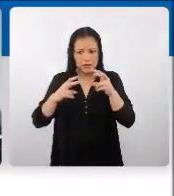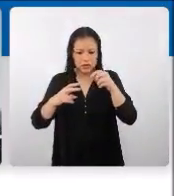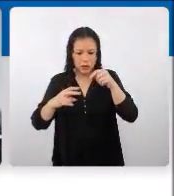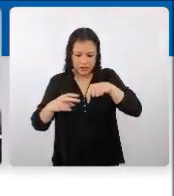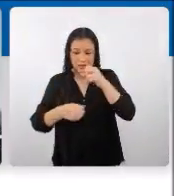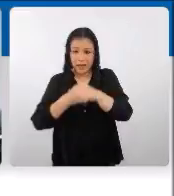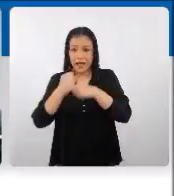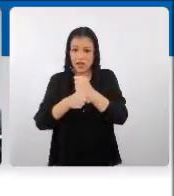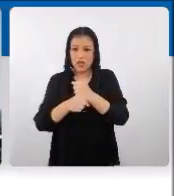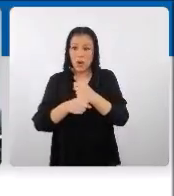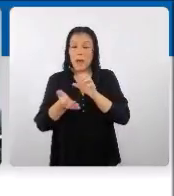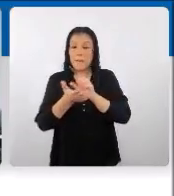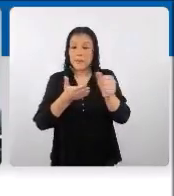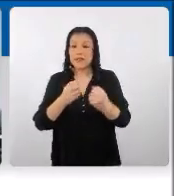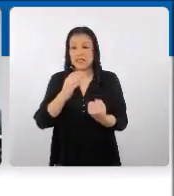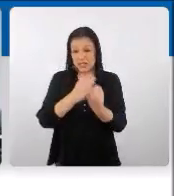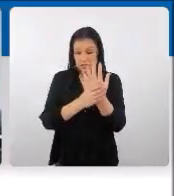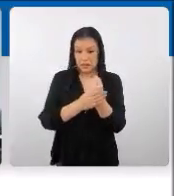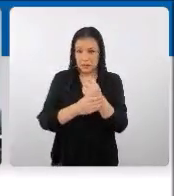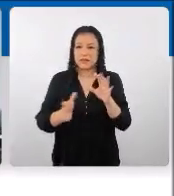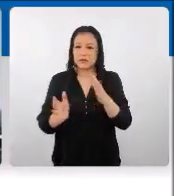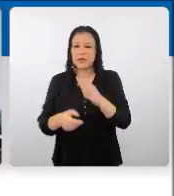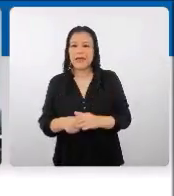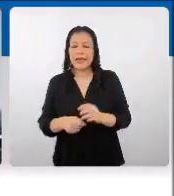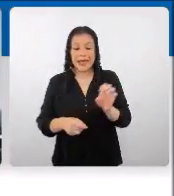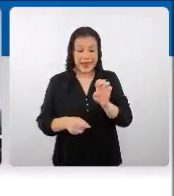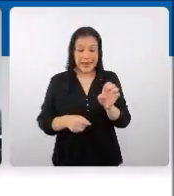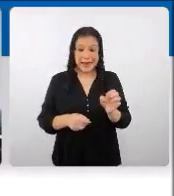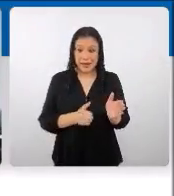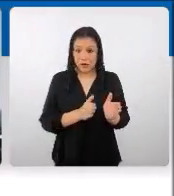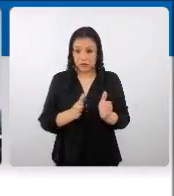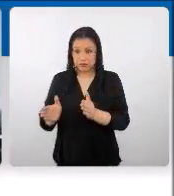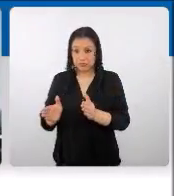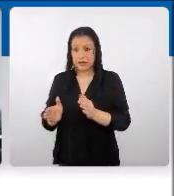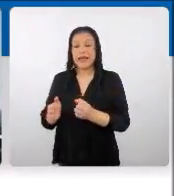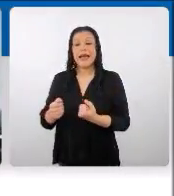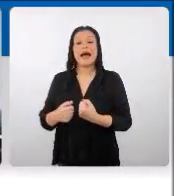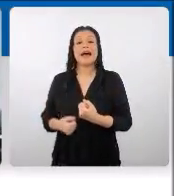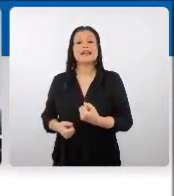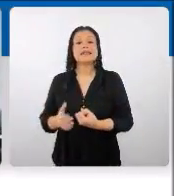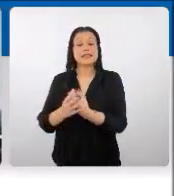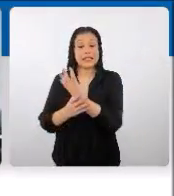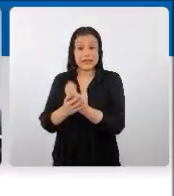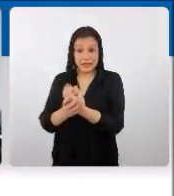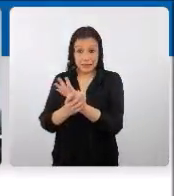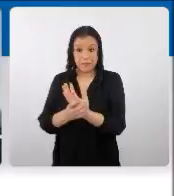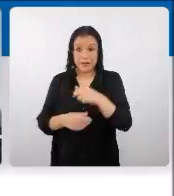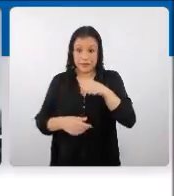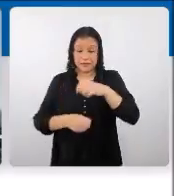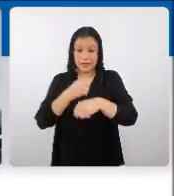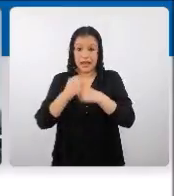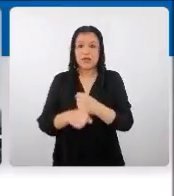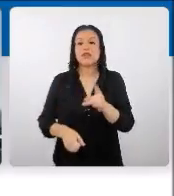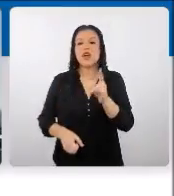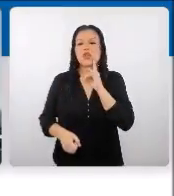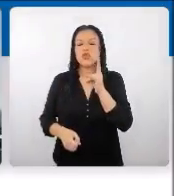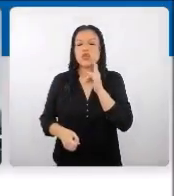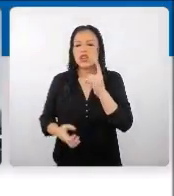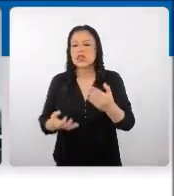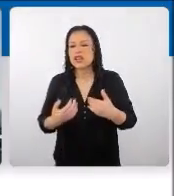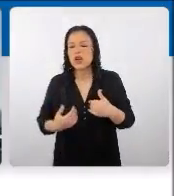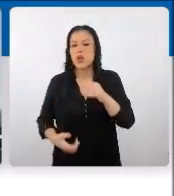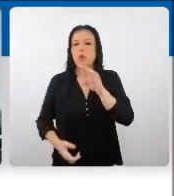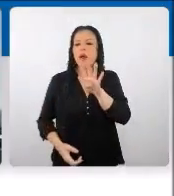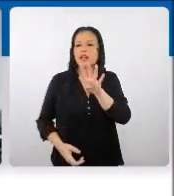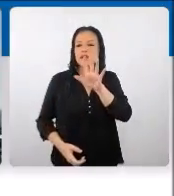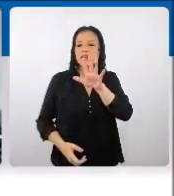año, entre enero y septiembre del 2021, Estados Unidos ha concentrado el 43%